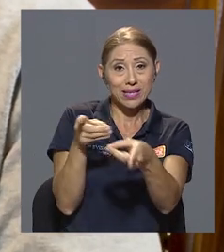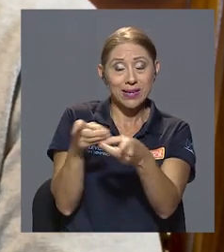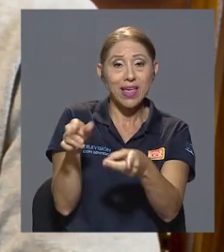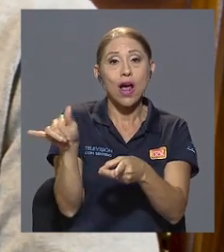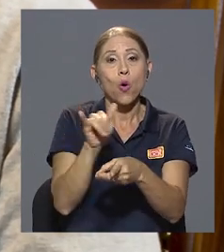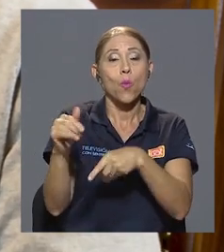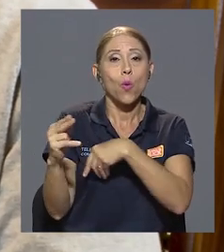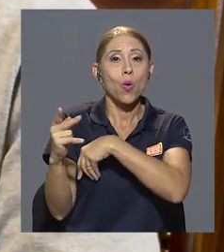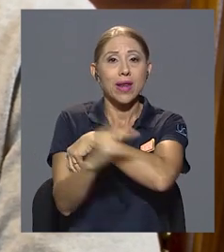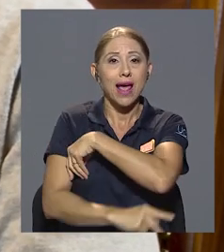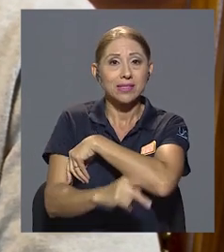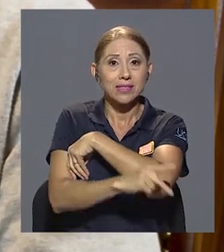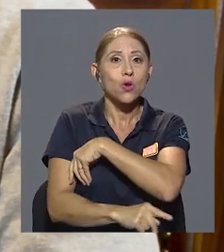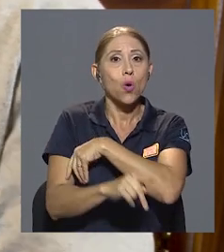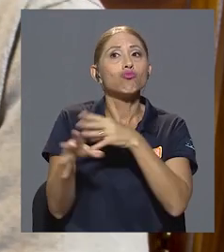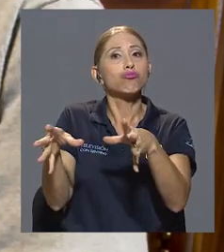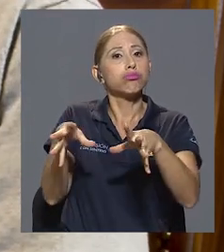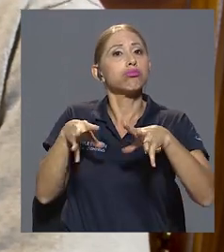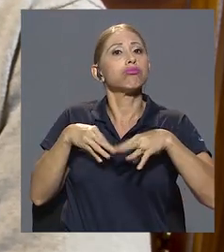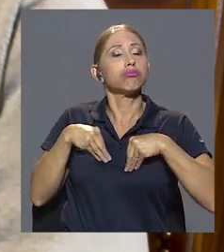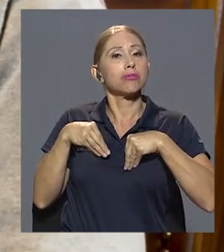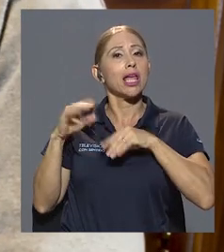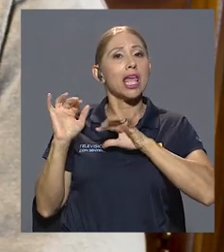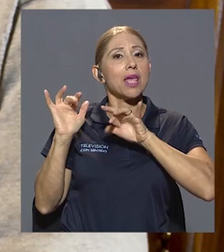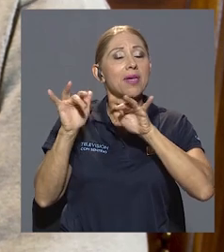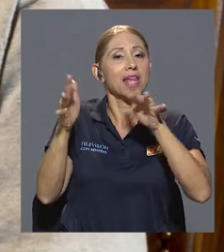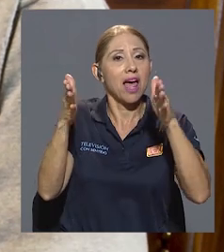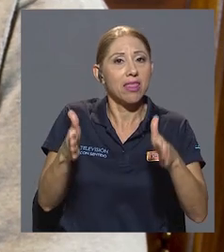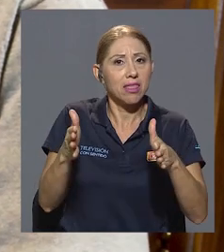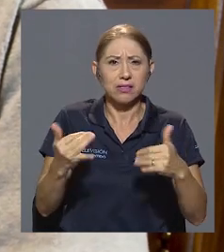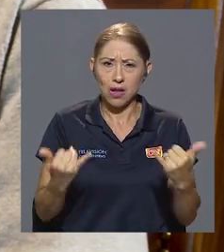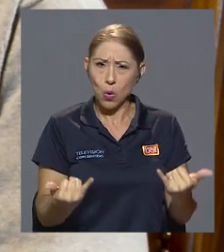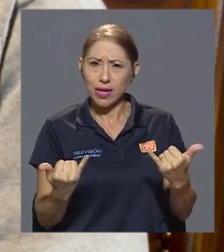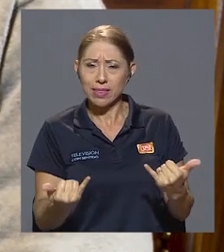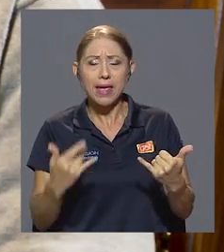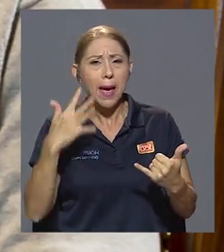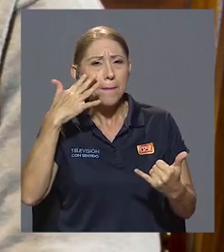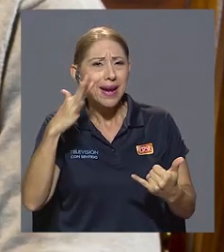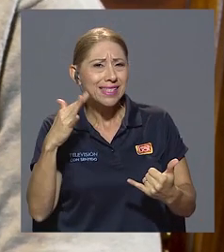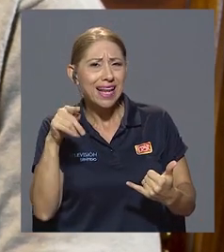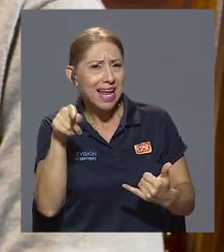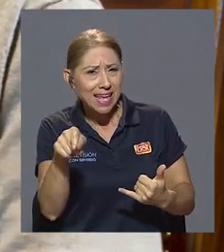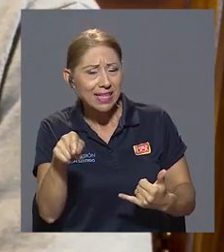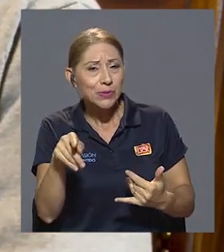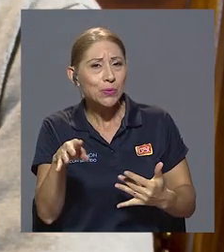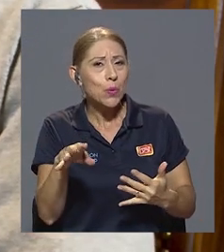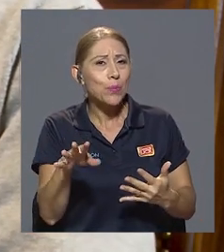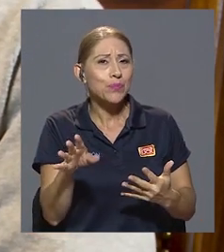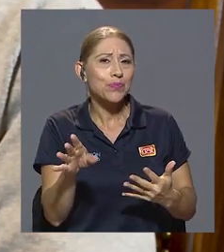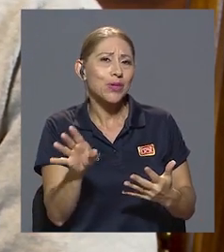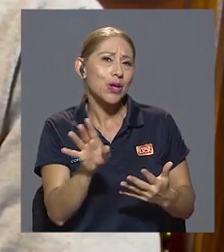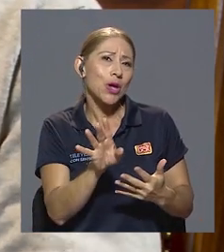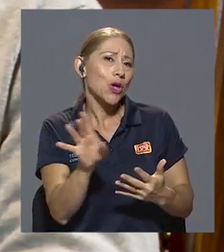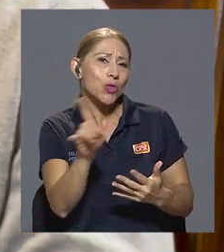como nación como una nación de inmigrantes hoy en día esa especie o nación de inmigrantes pareciera muy lejana